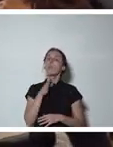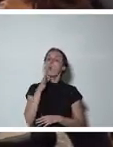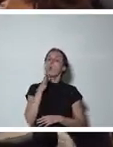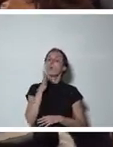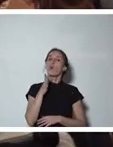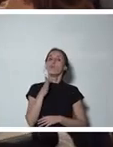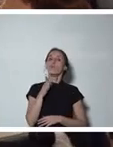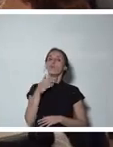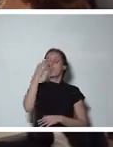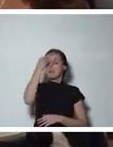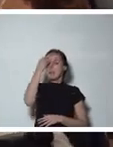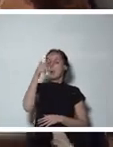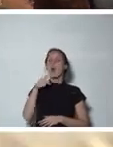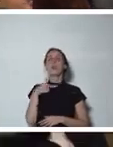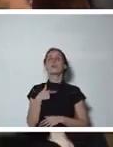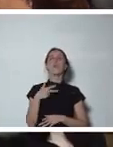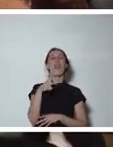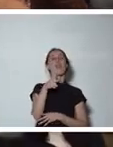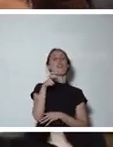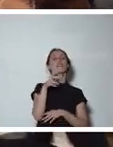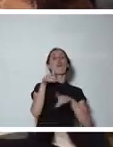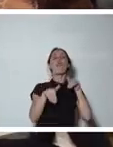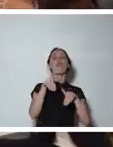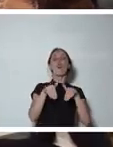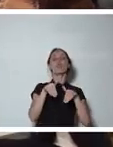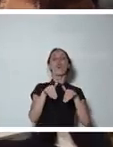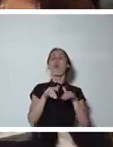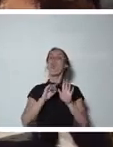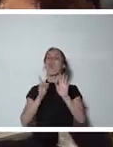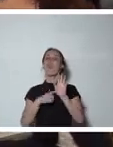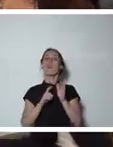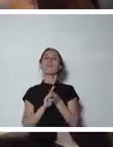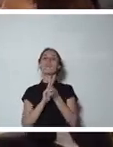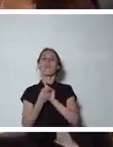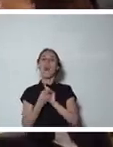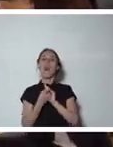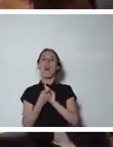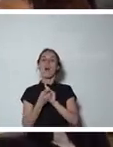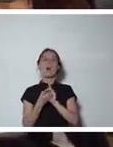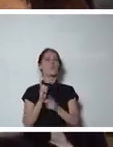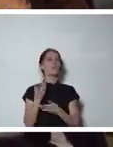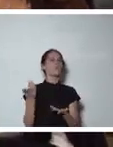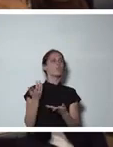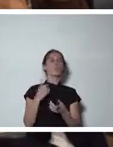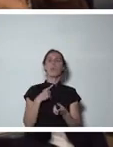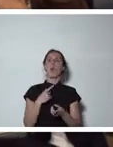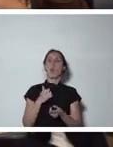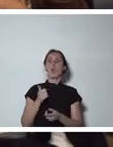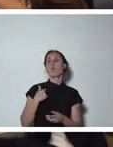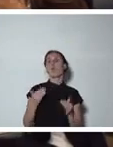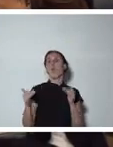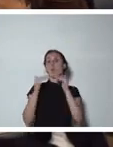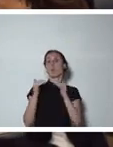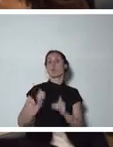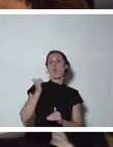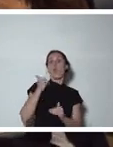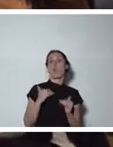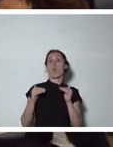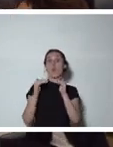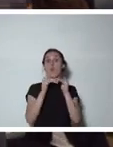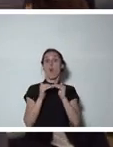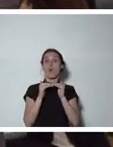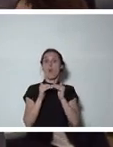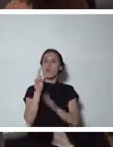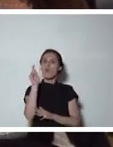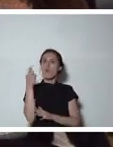suficiente tampoco conseguir el derecho al voto cambiar leyes conseguir la igualdad y oportunidades formal por la que tantas